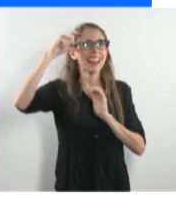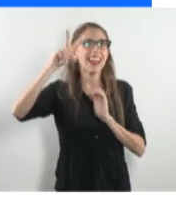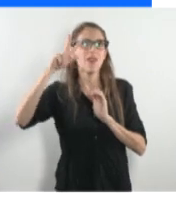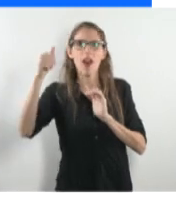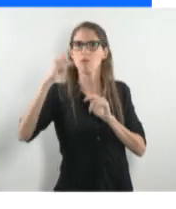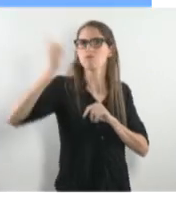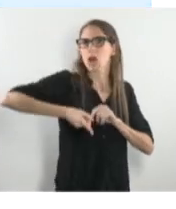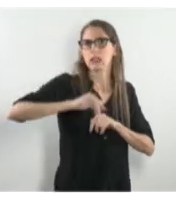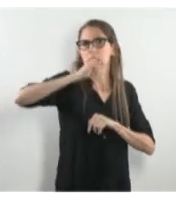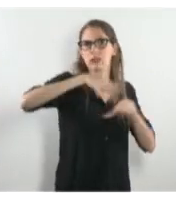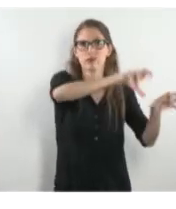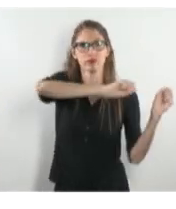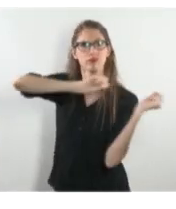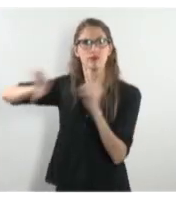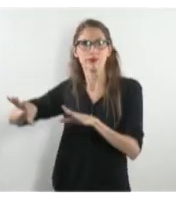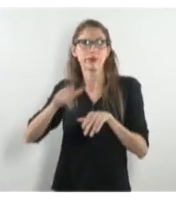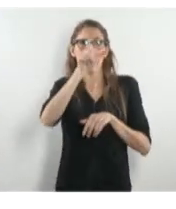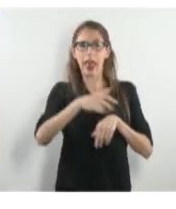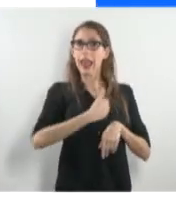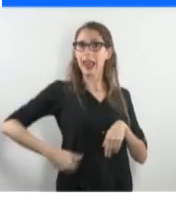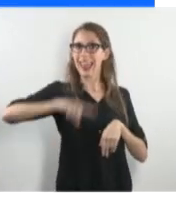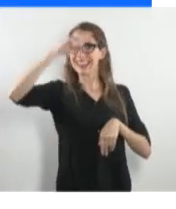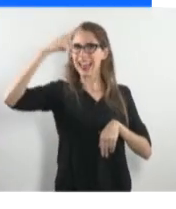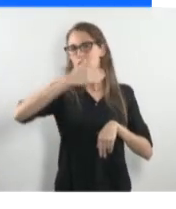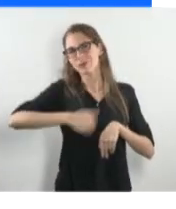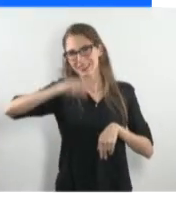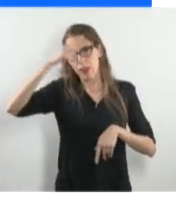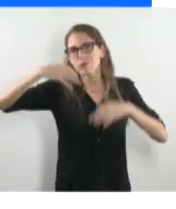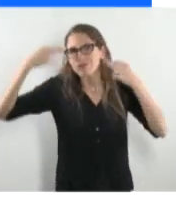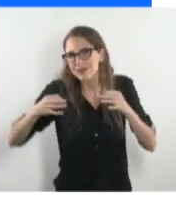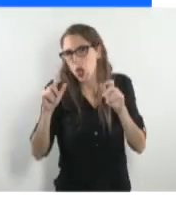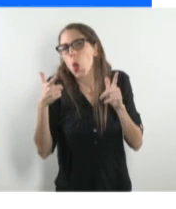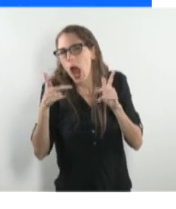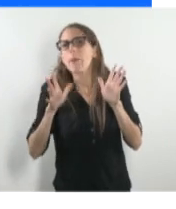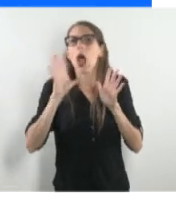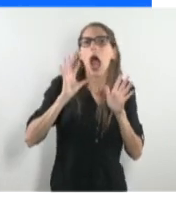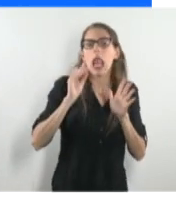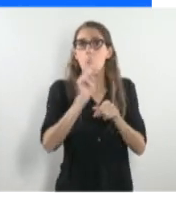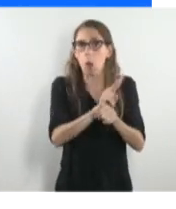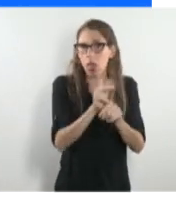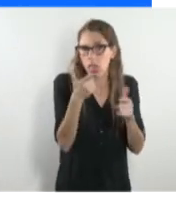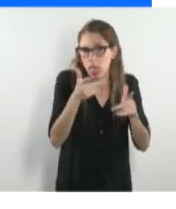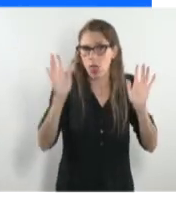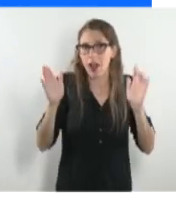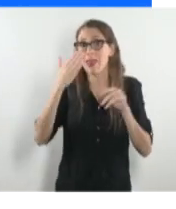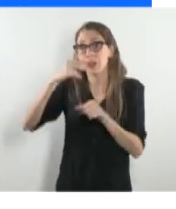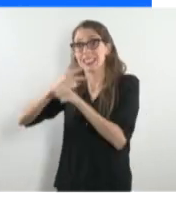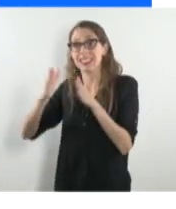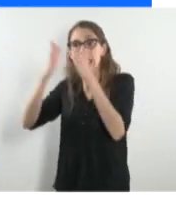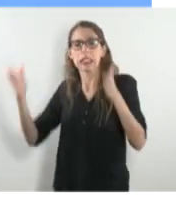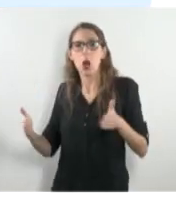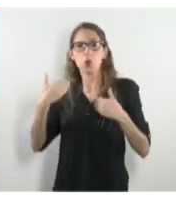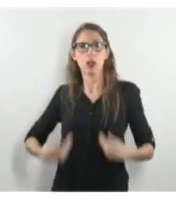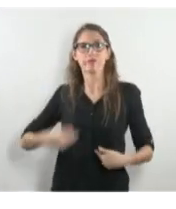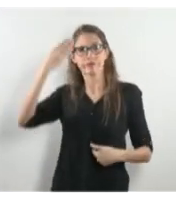queda desprotegido de un Estado que todavía no existe como tal. En la segunda parte es casi un gaucho que se asimila. Entonces es